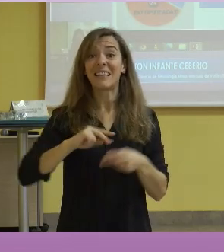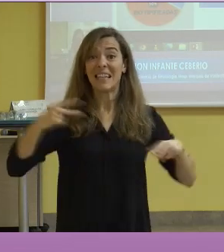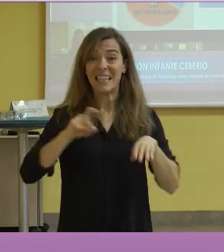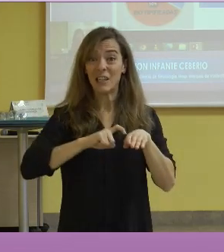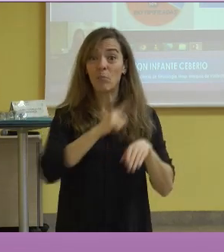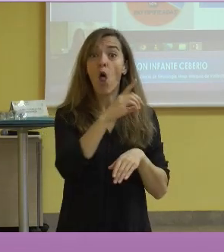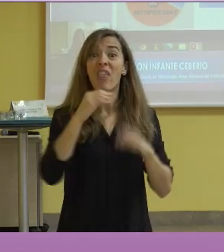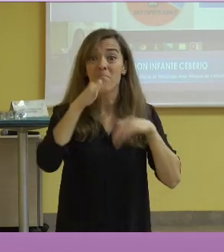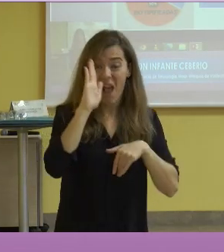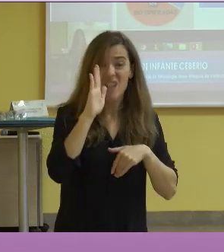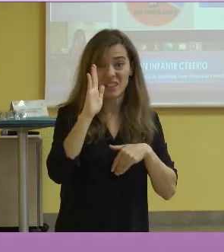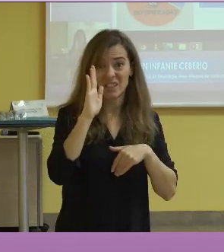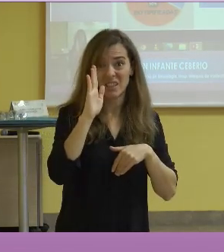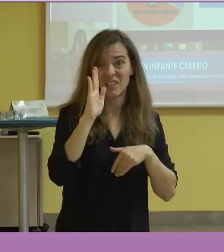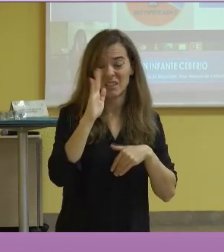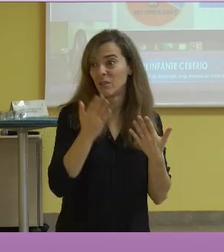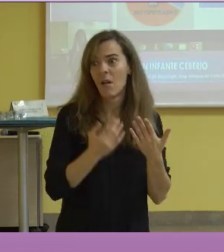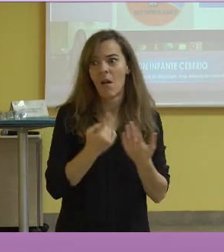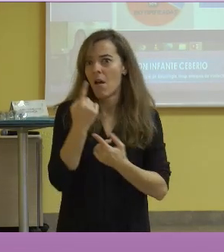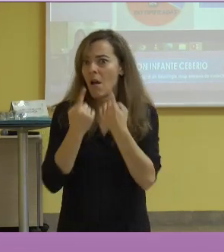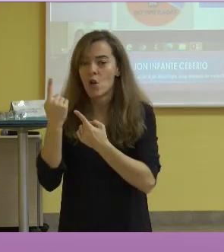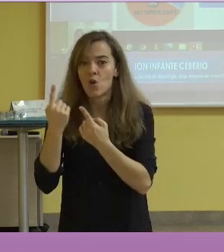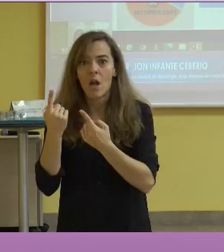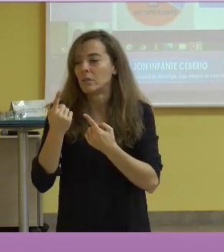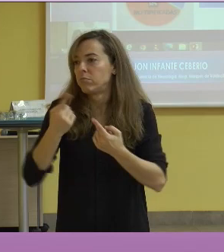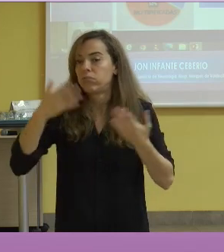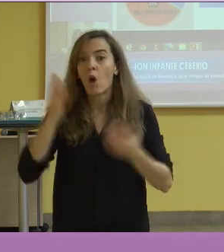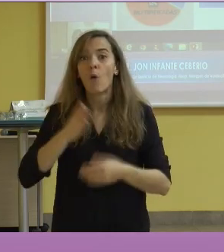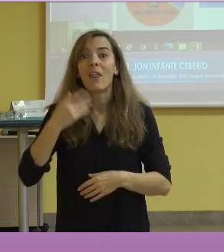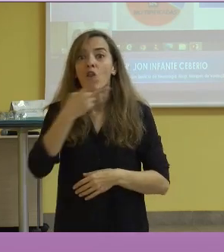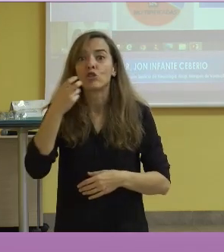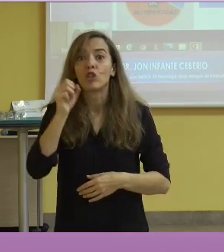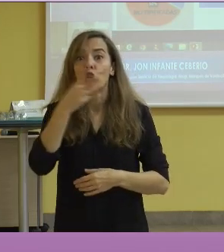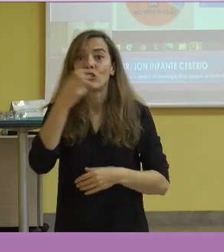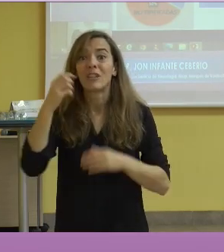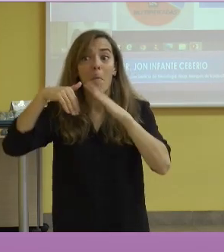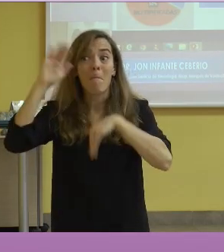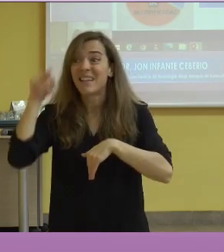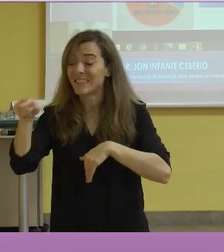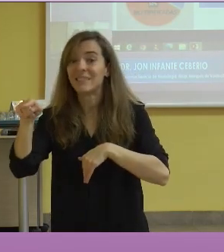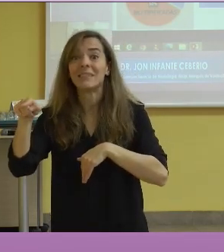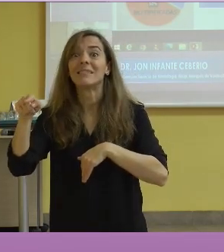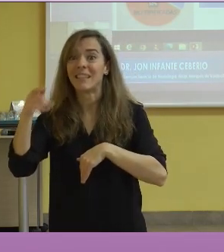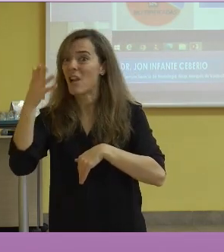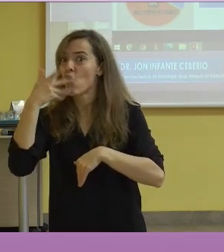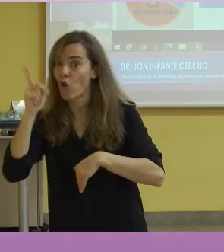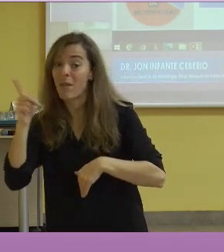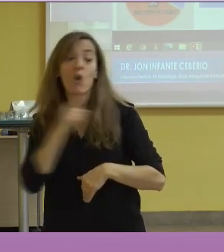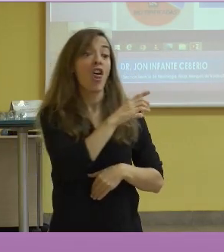hay más de 100 que conozcamos. Seguramente pues habrá más de 200 o más de 300 que todavía no